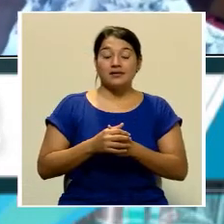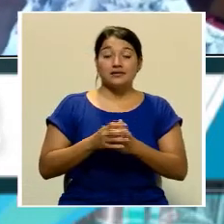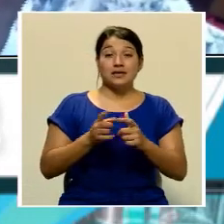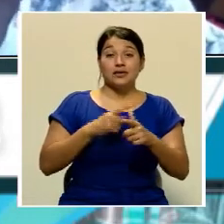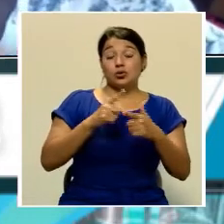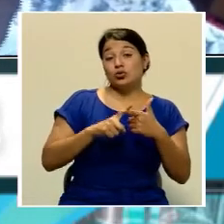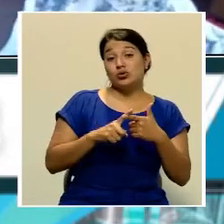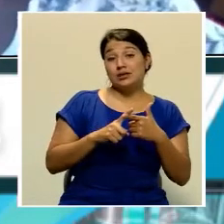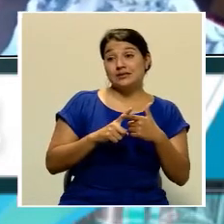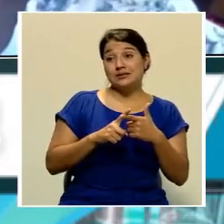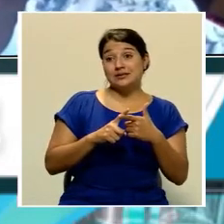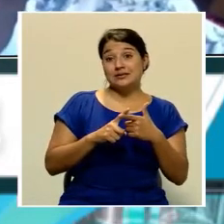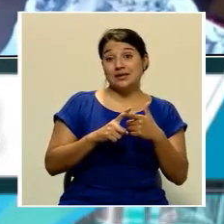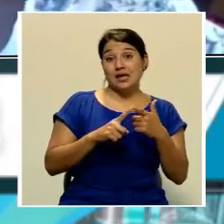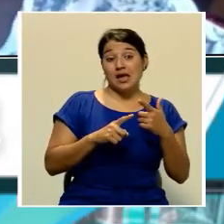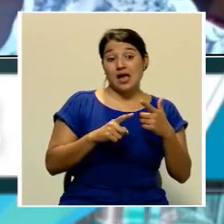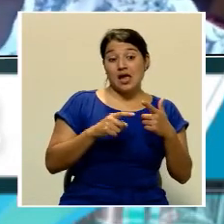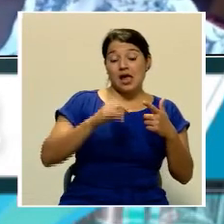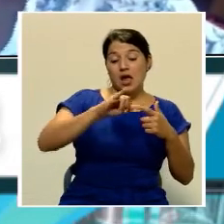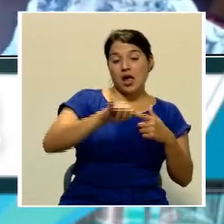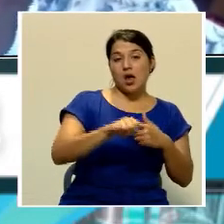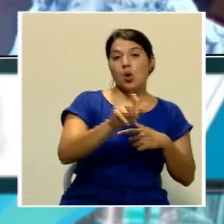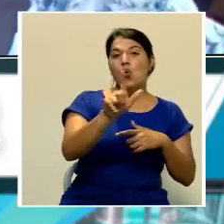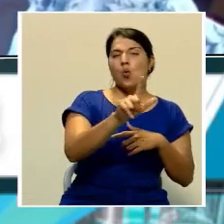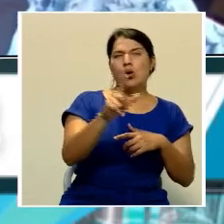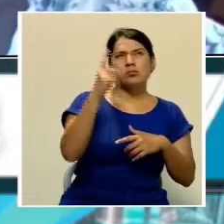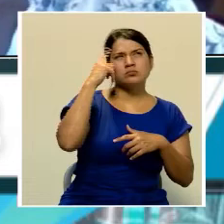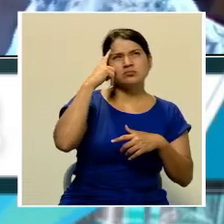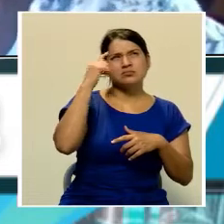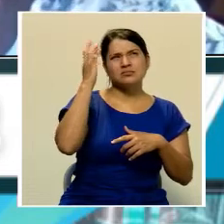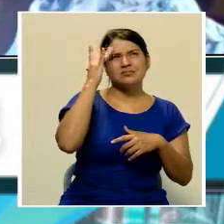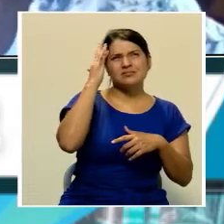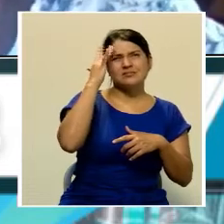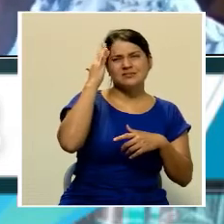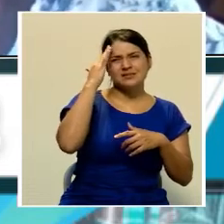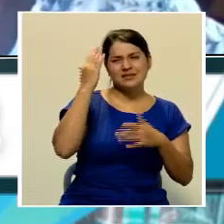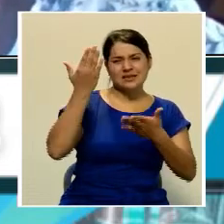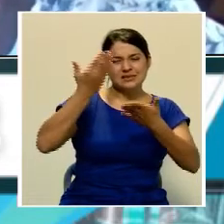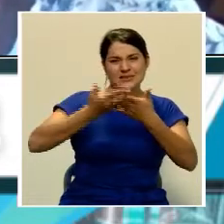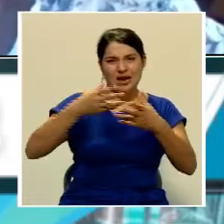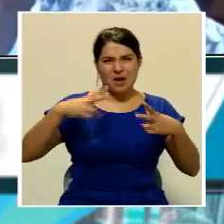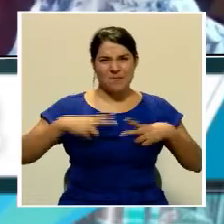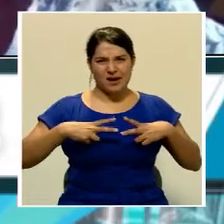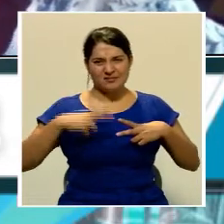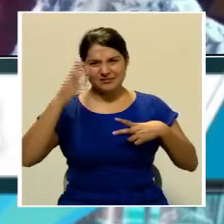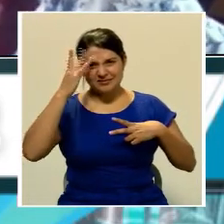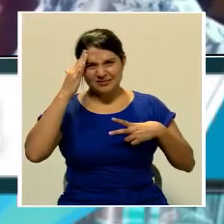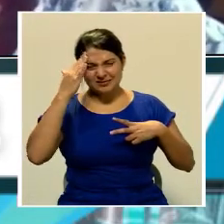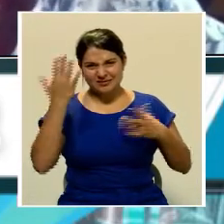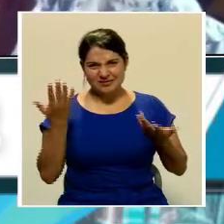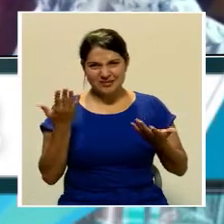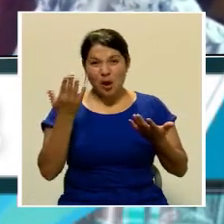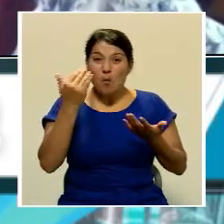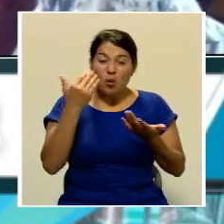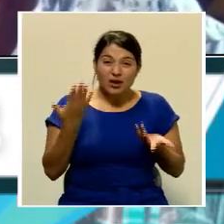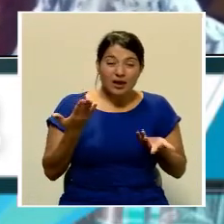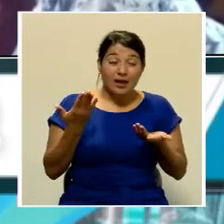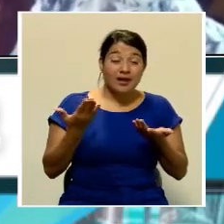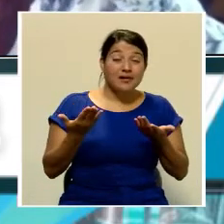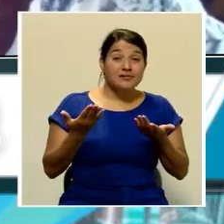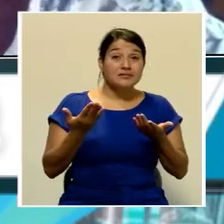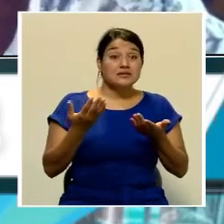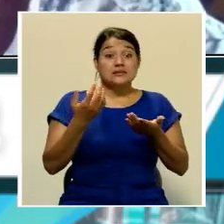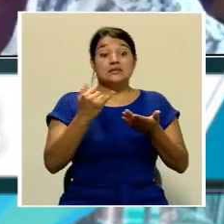preocupados porque cuando vienen las vacaciones hay una interrupción ahí que hace que algunos estudiantes decidan no continuar en el proceso